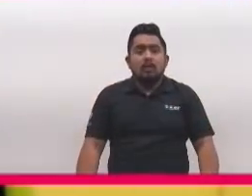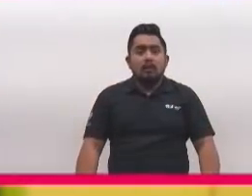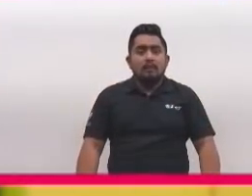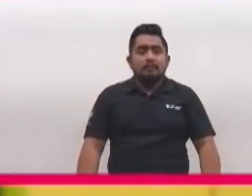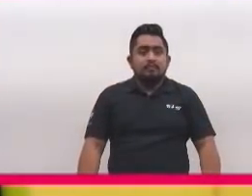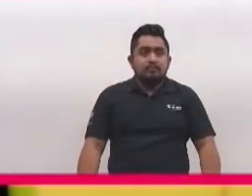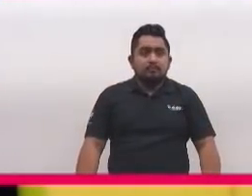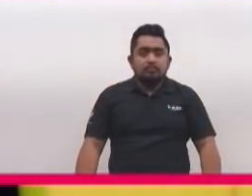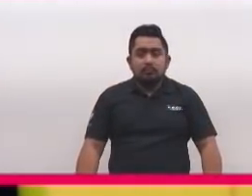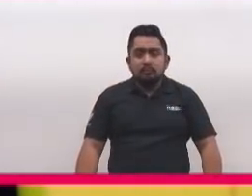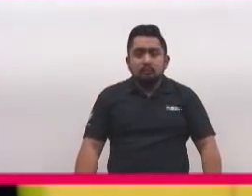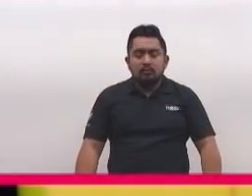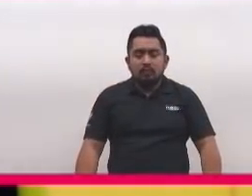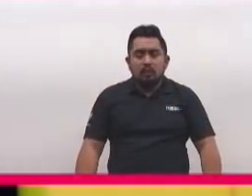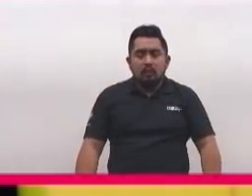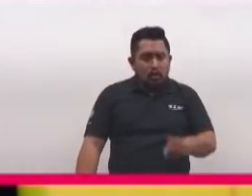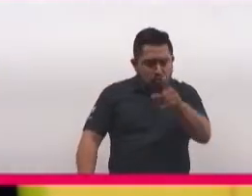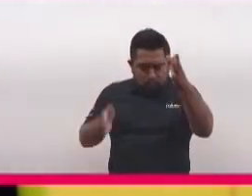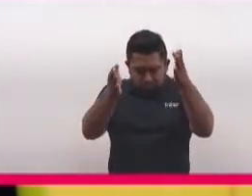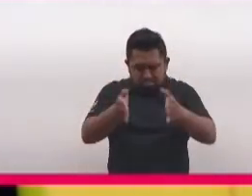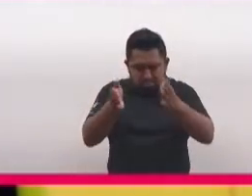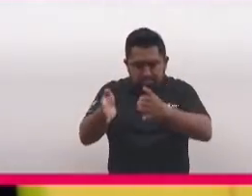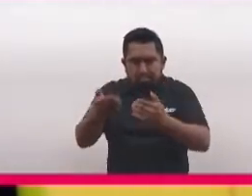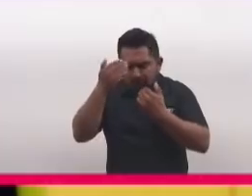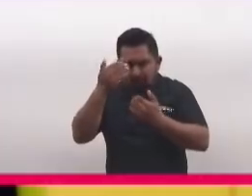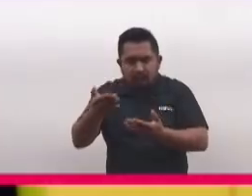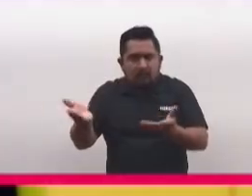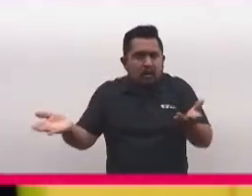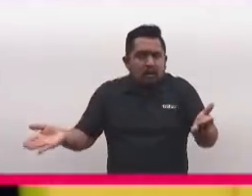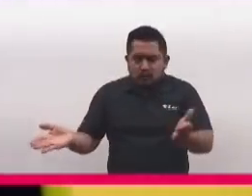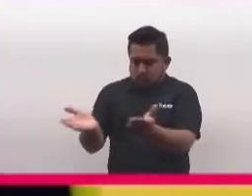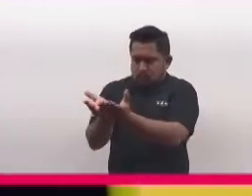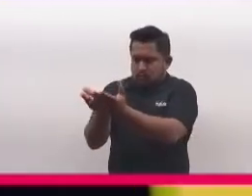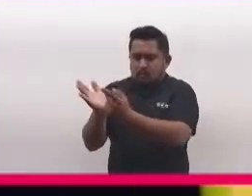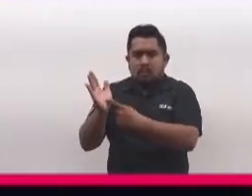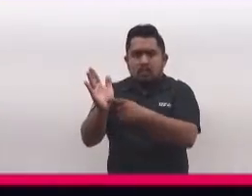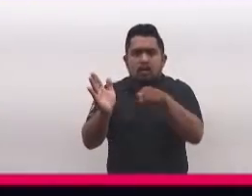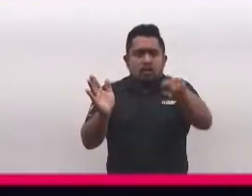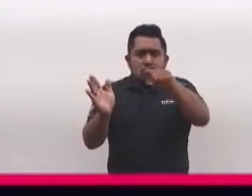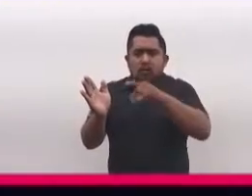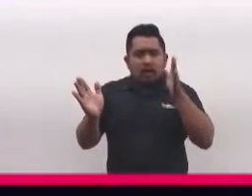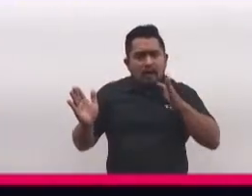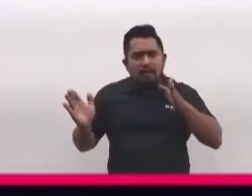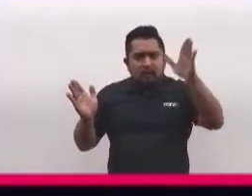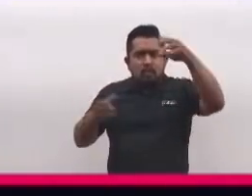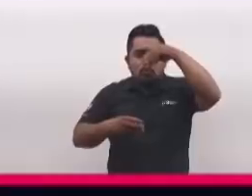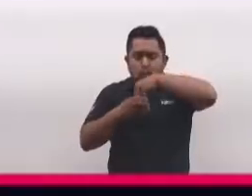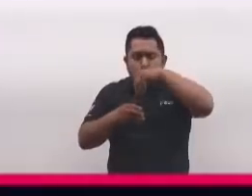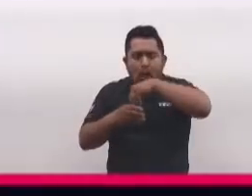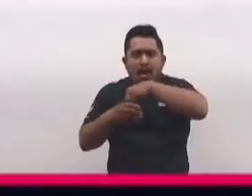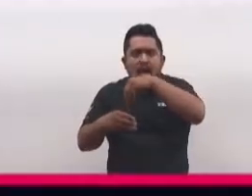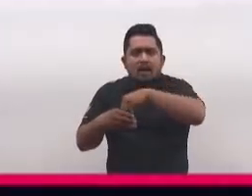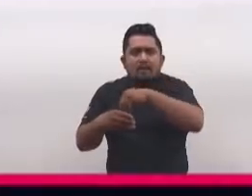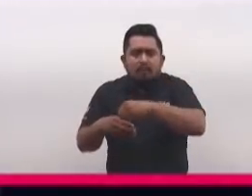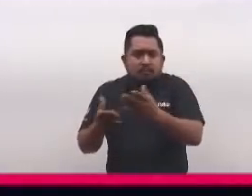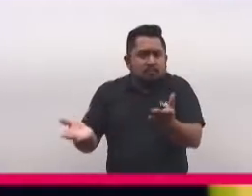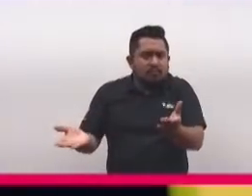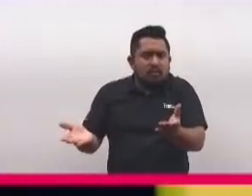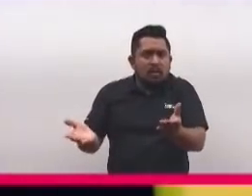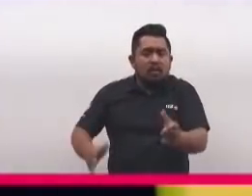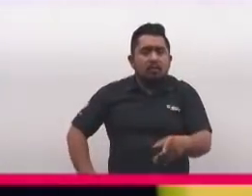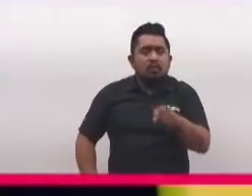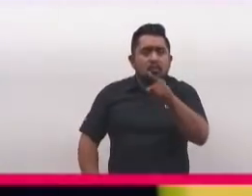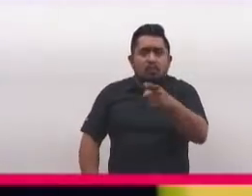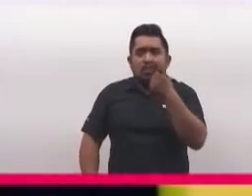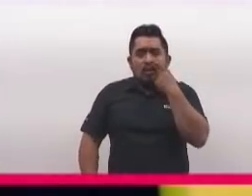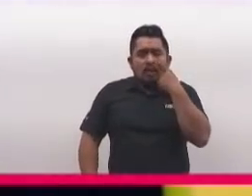y no está haciendo las cosas en orden y no no dice la palabra hombre guarde para el día bueno guarde para el día malo no nos dice la palabra hermano por